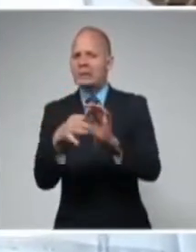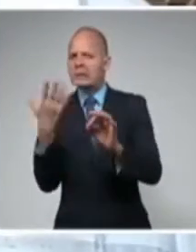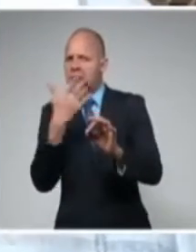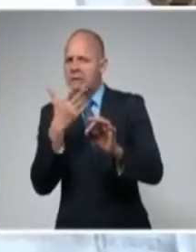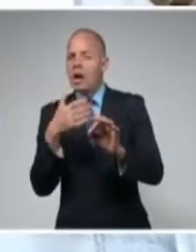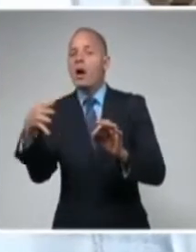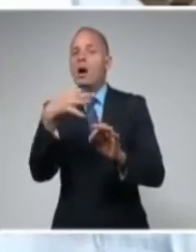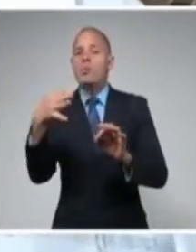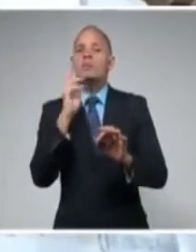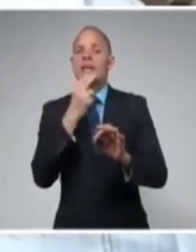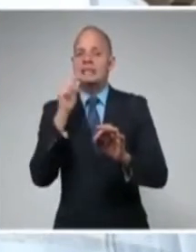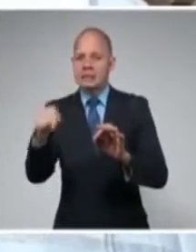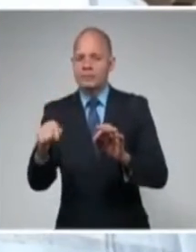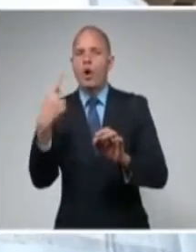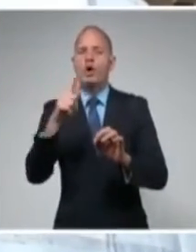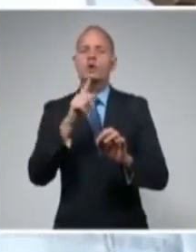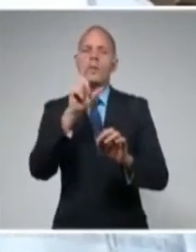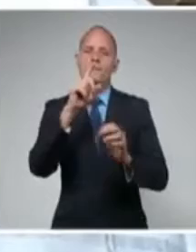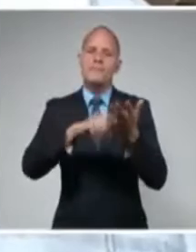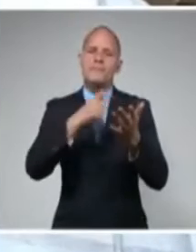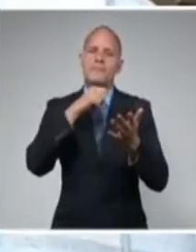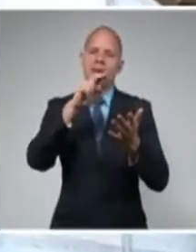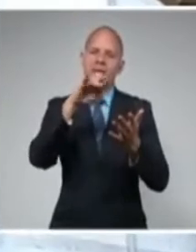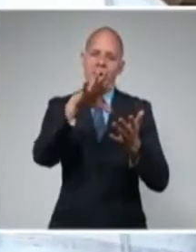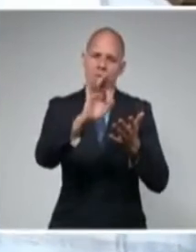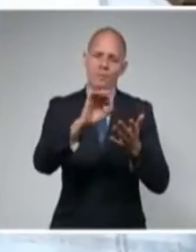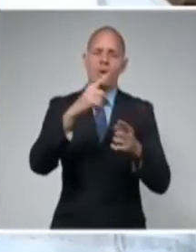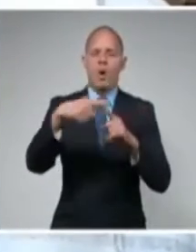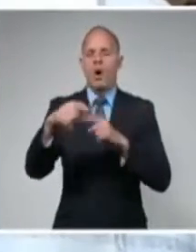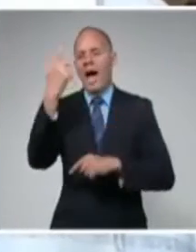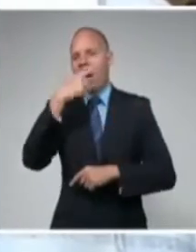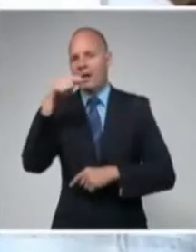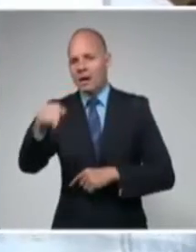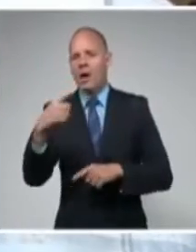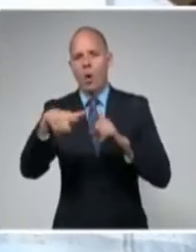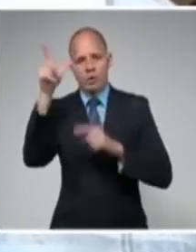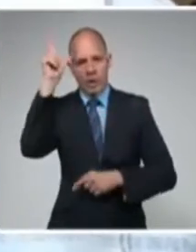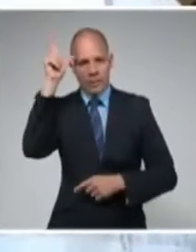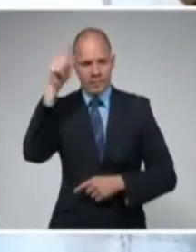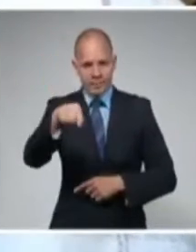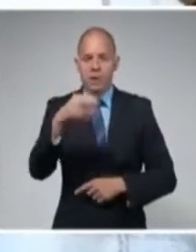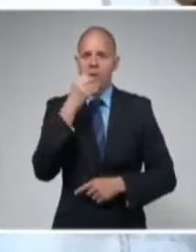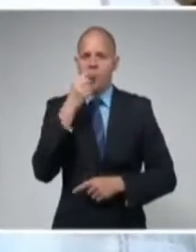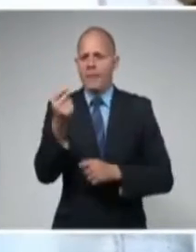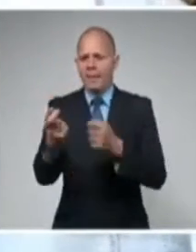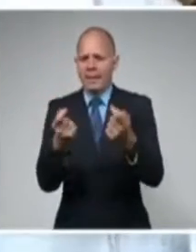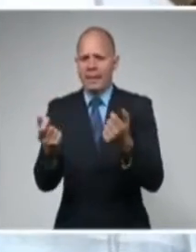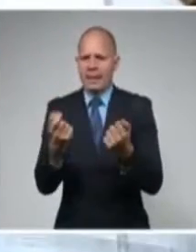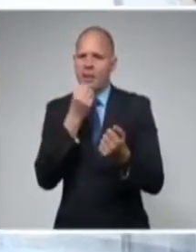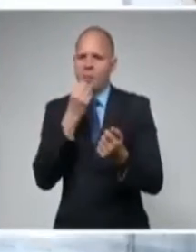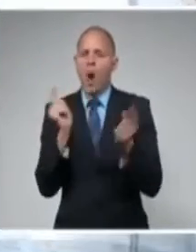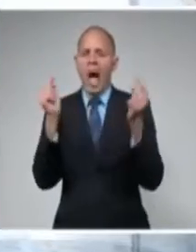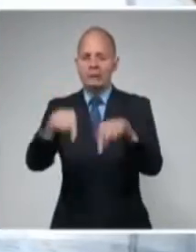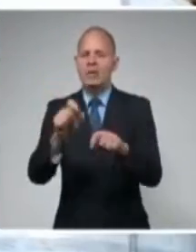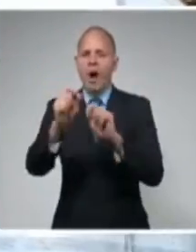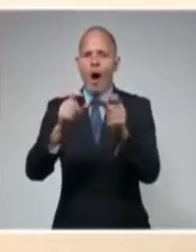y Calimete. Es decir, van a ser 5 municipios que ya van a comprar lo más cerca posible, a partir de que hoy solamente